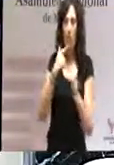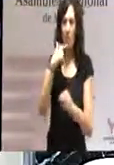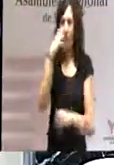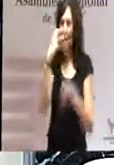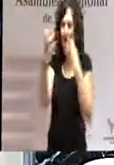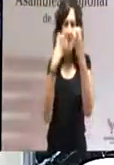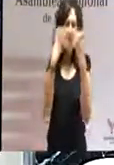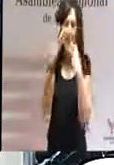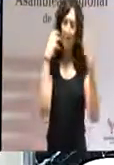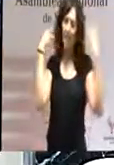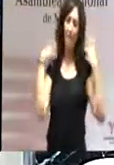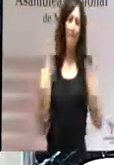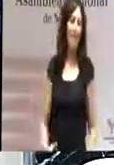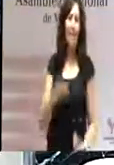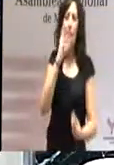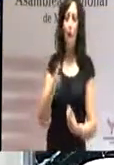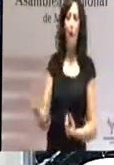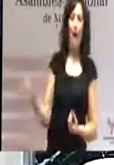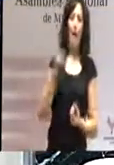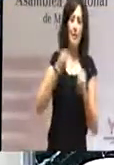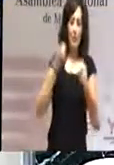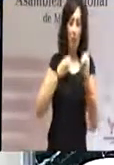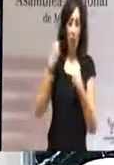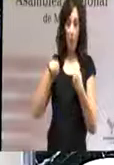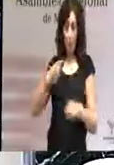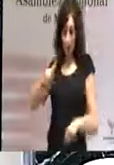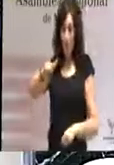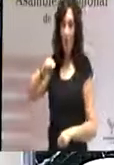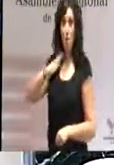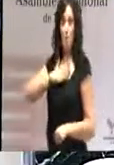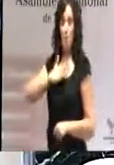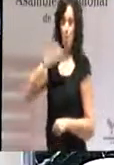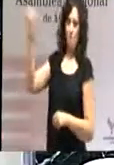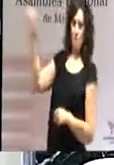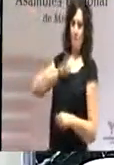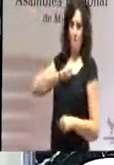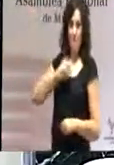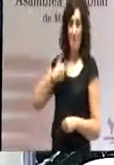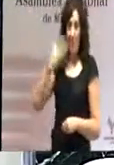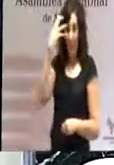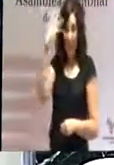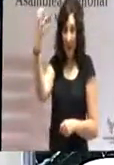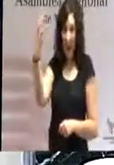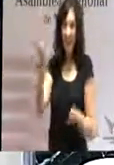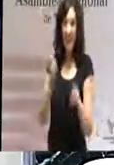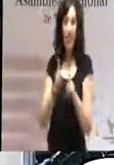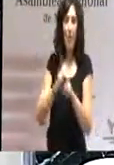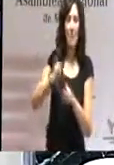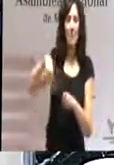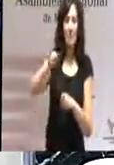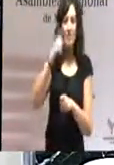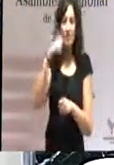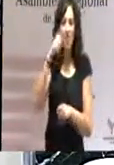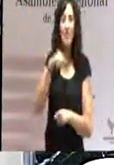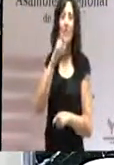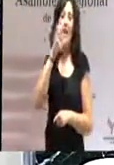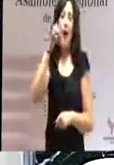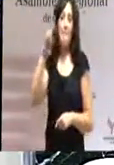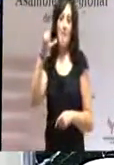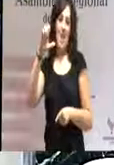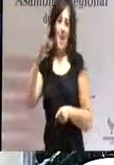amargamente por haber sido asesinado por su propio hermano. Este rey, como todos ustedes adivinan, es Hamlet. Uno